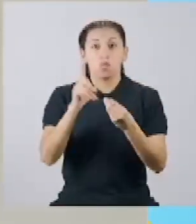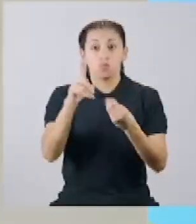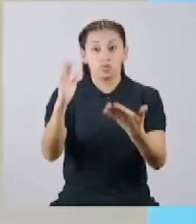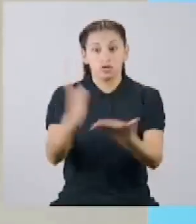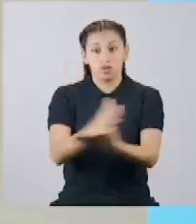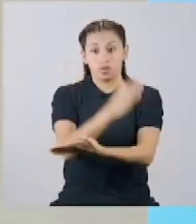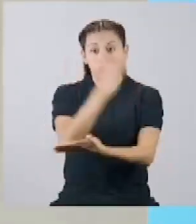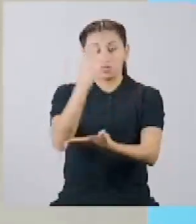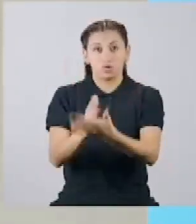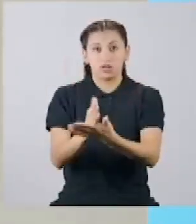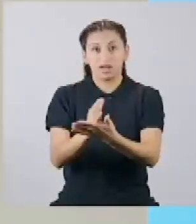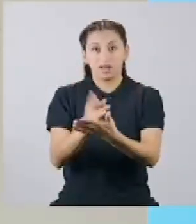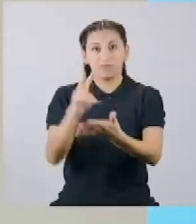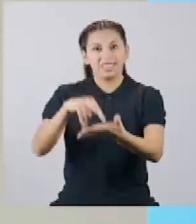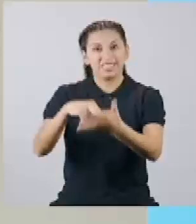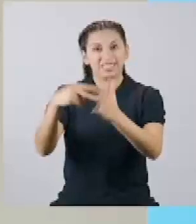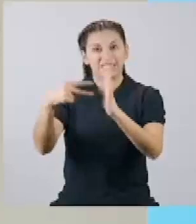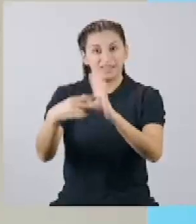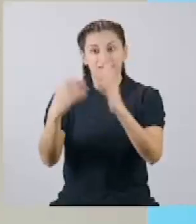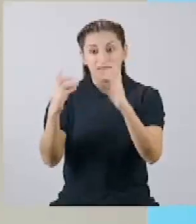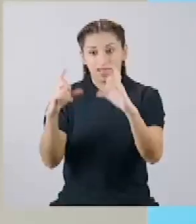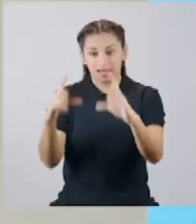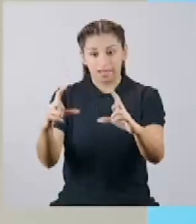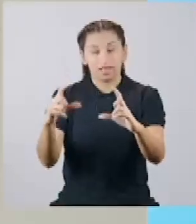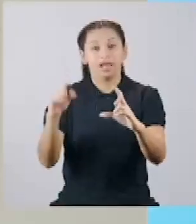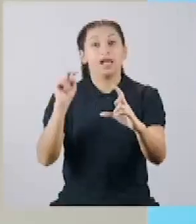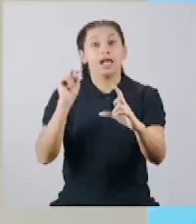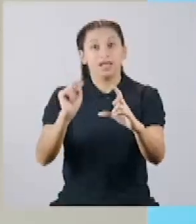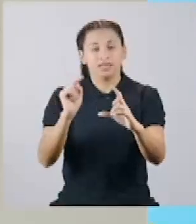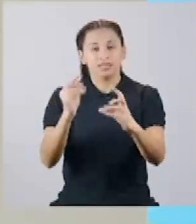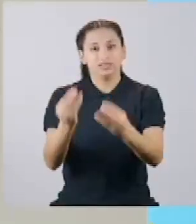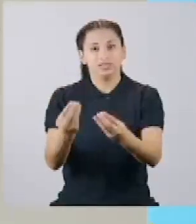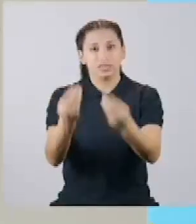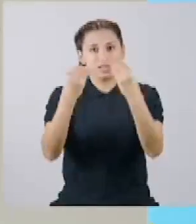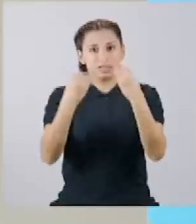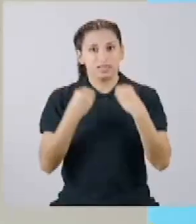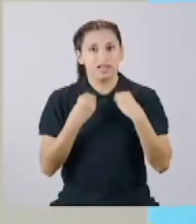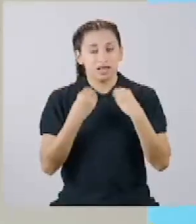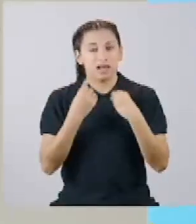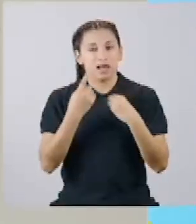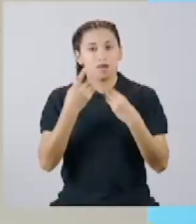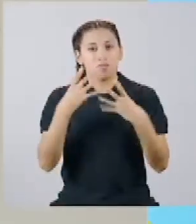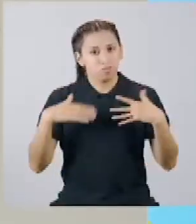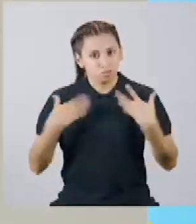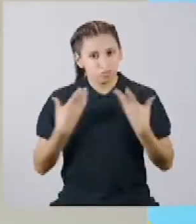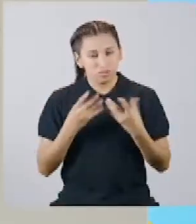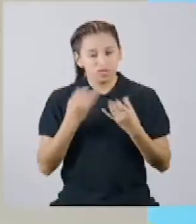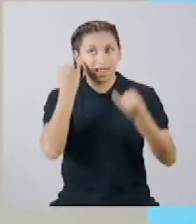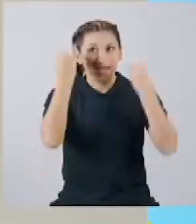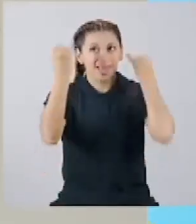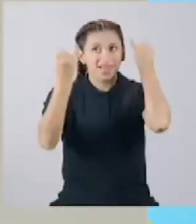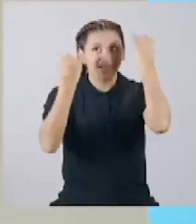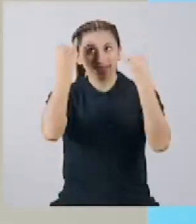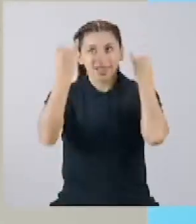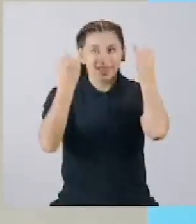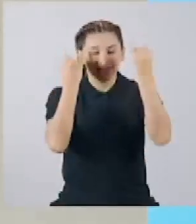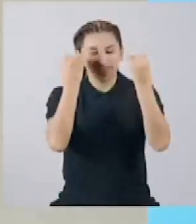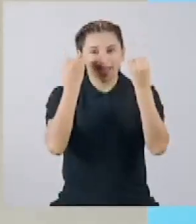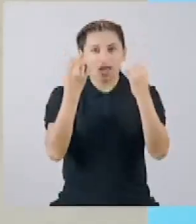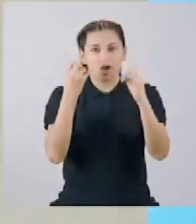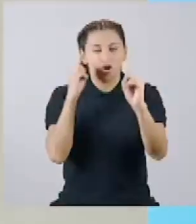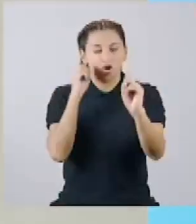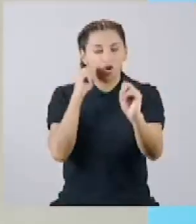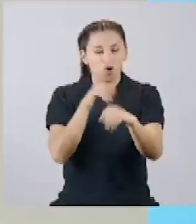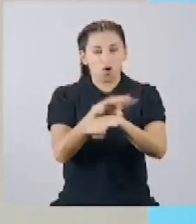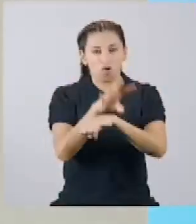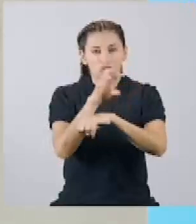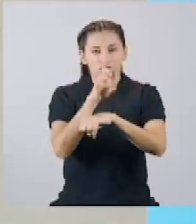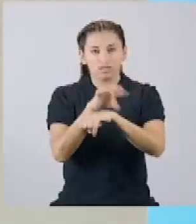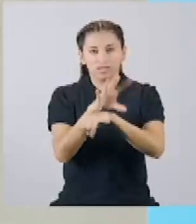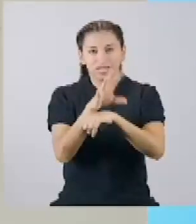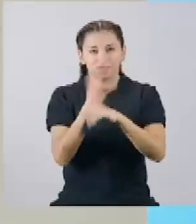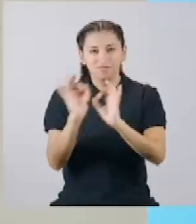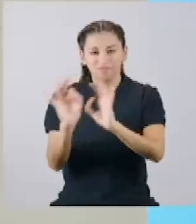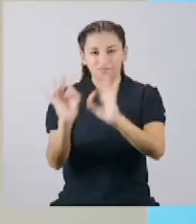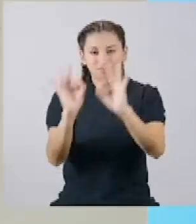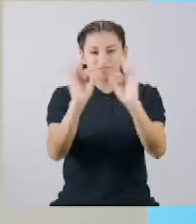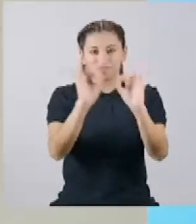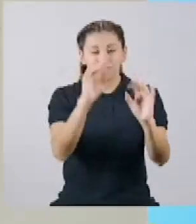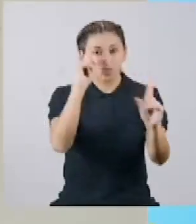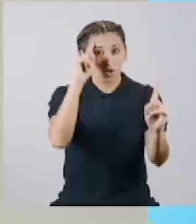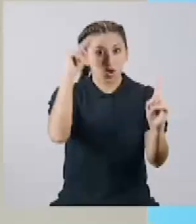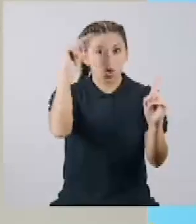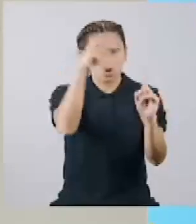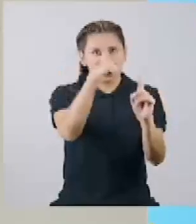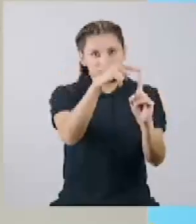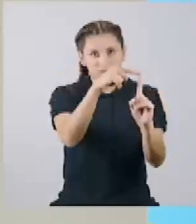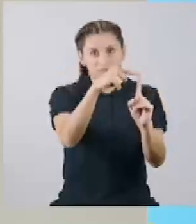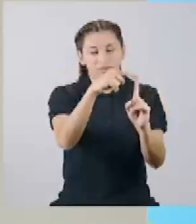definición de problemas significativos y estos nos hará permitir generar ideas de manera orientada a los